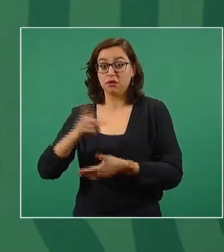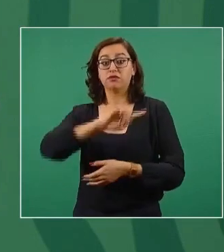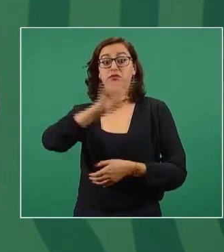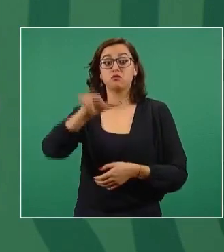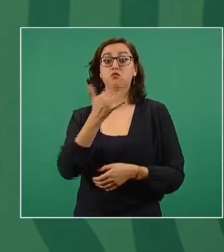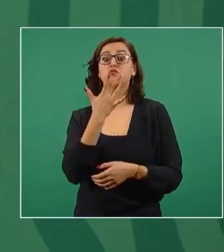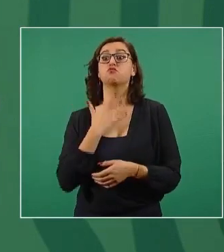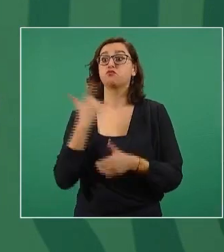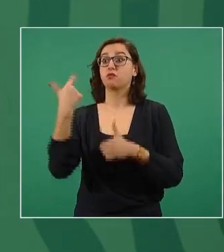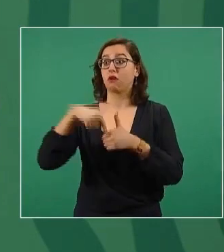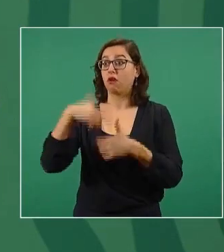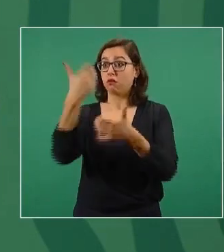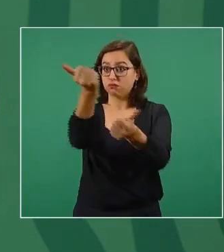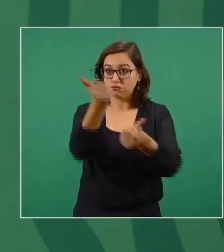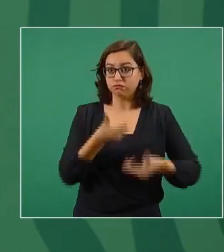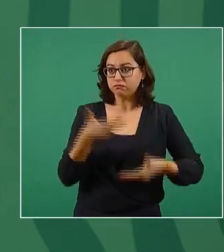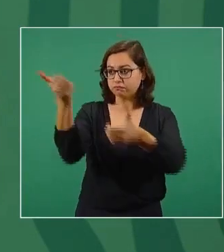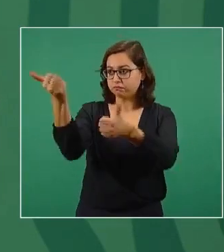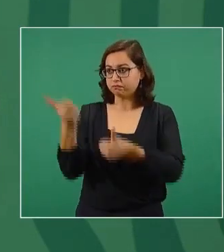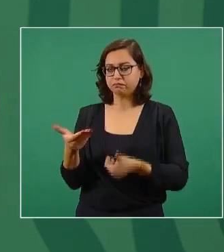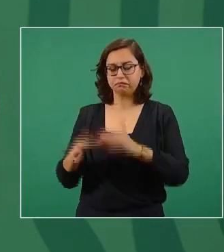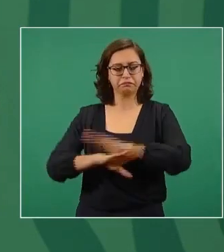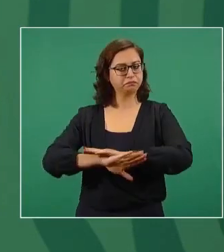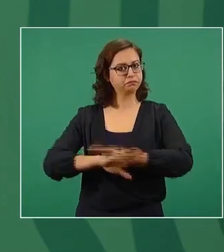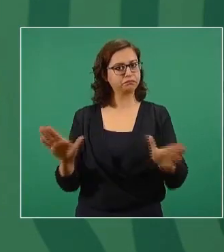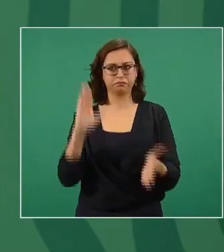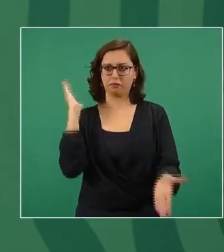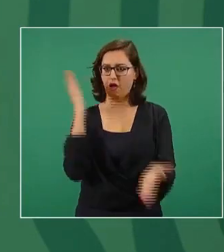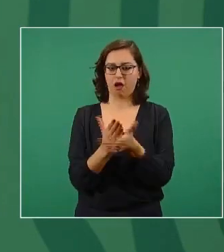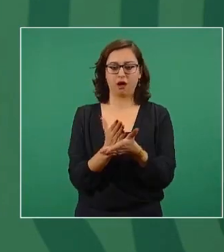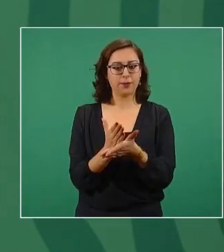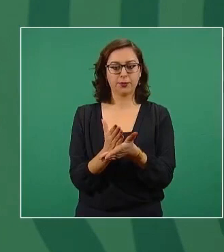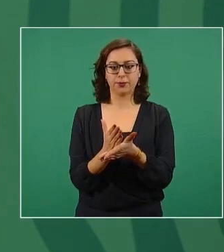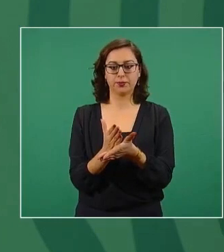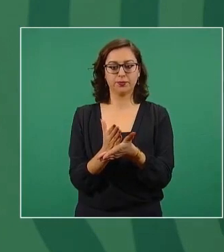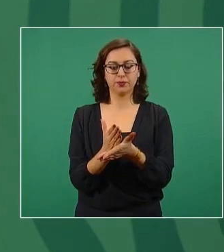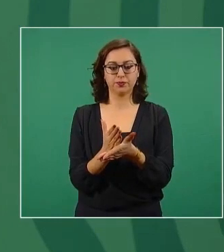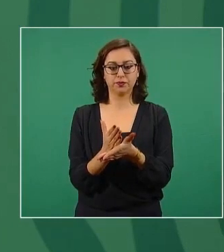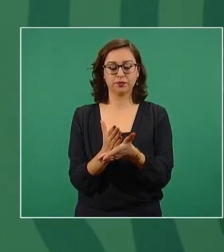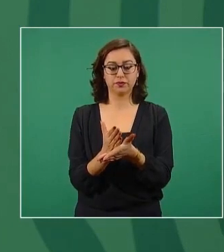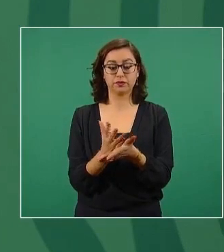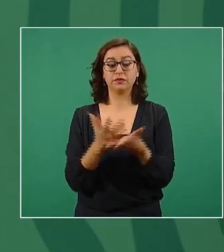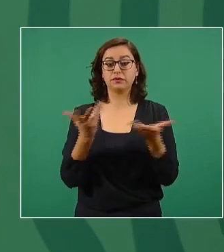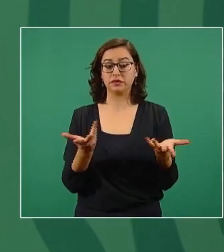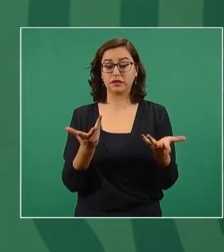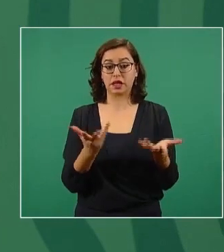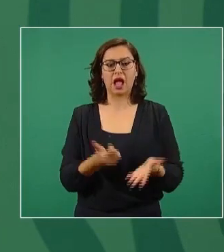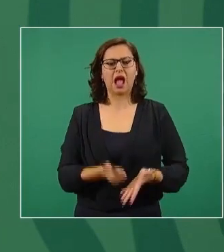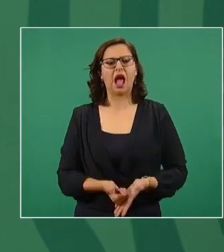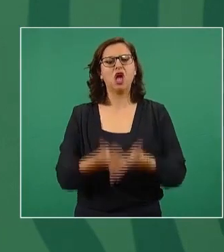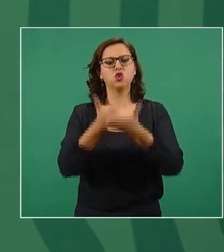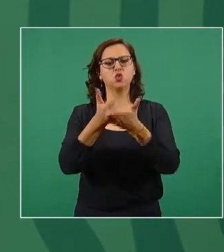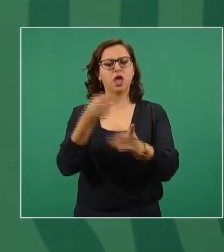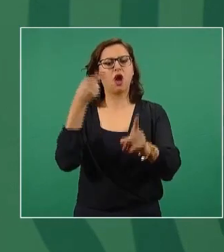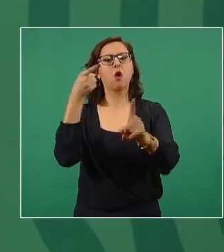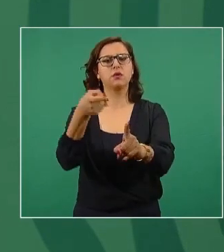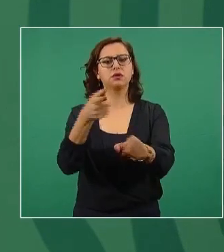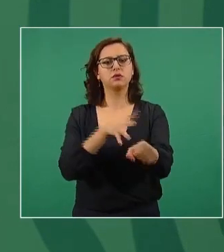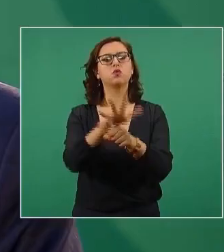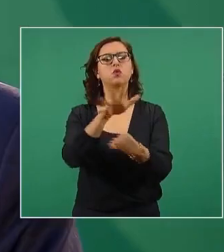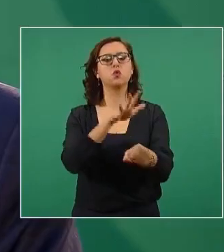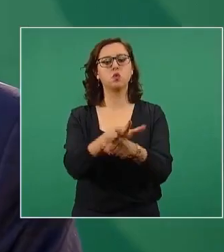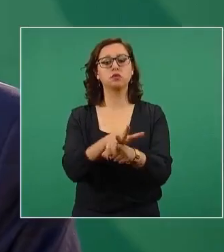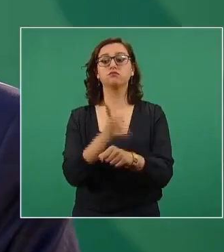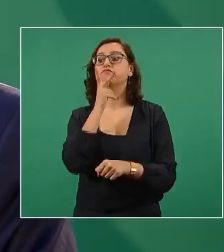de esta forma ayudaremos a evitar el uso excesivo de combustibles